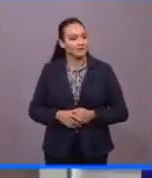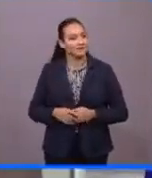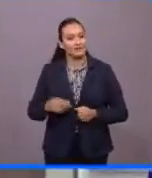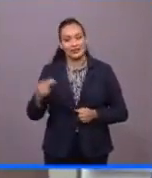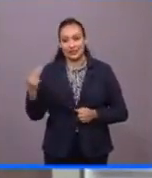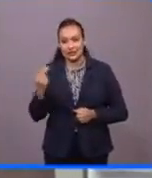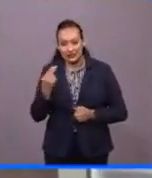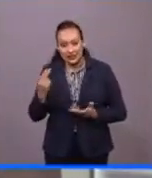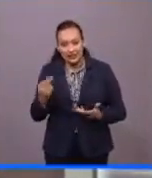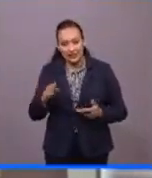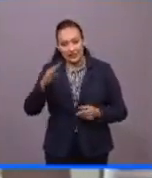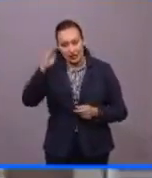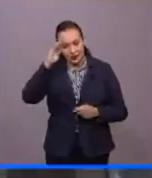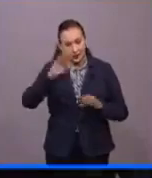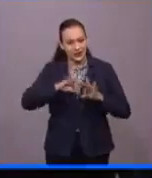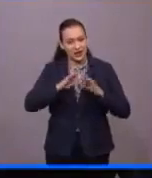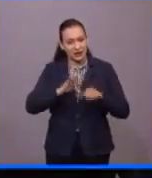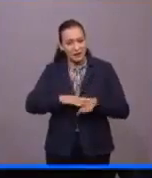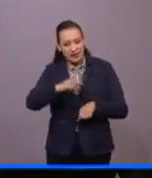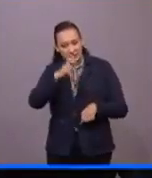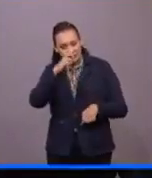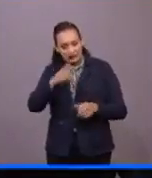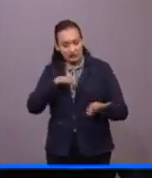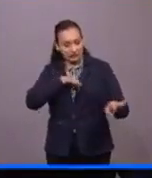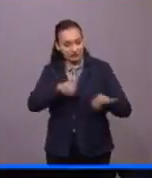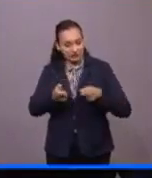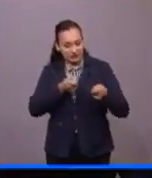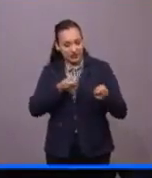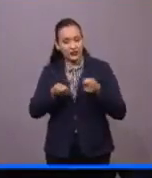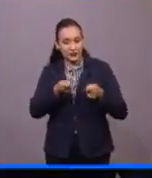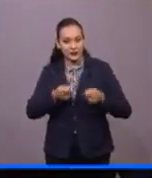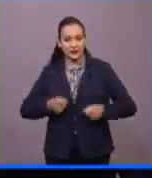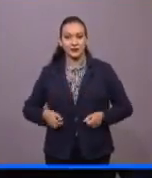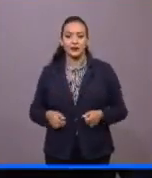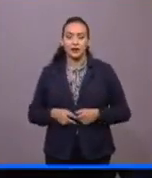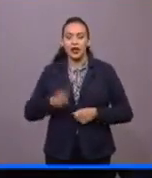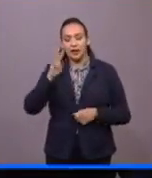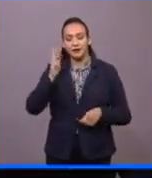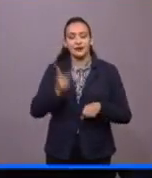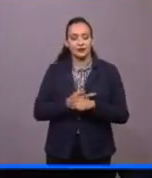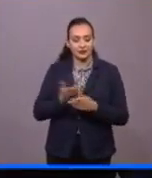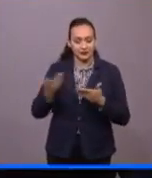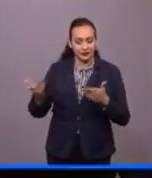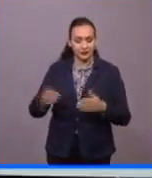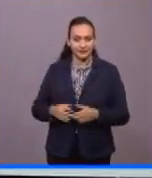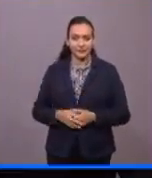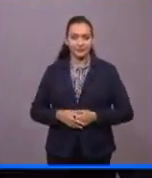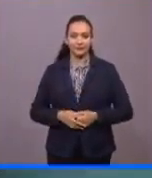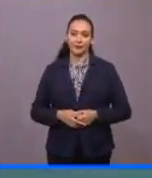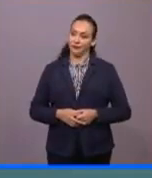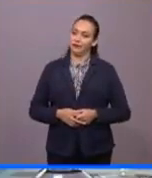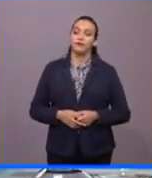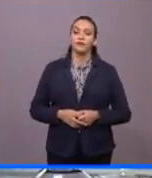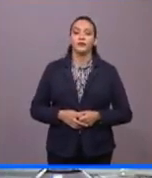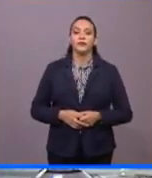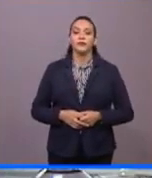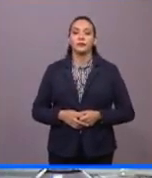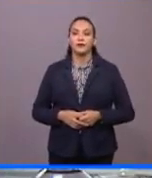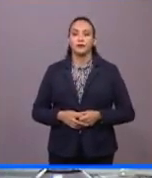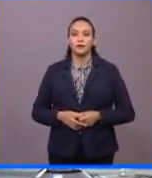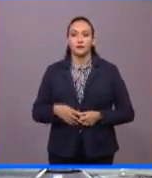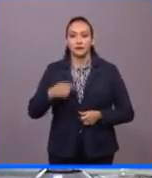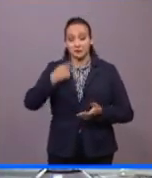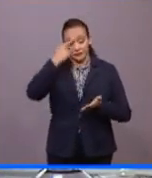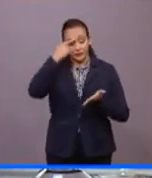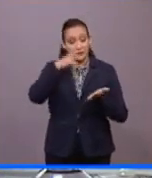más restrictivas de operatividad de la Suprema Corte de Justicia de la Nación. Vamos a escuchar parte de sus palabras.